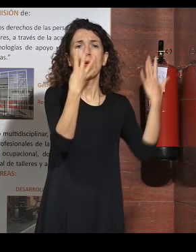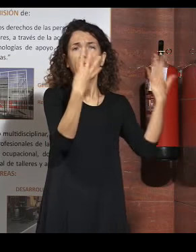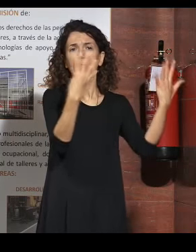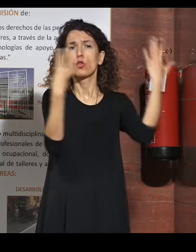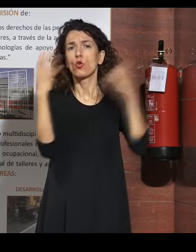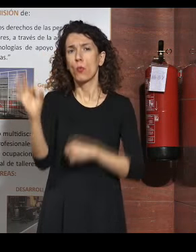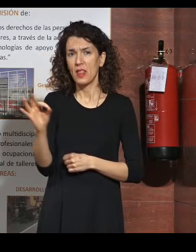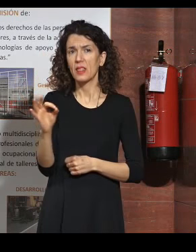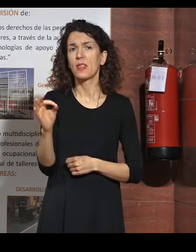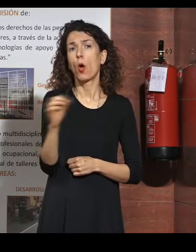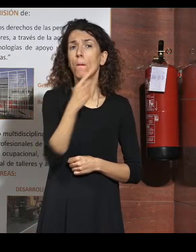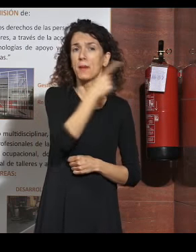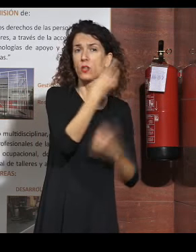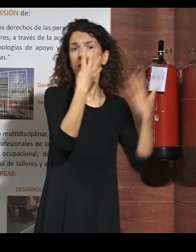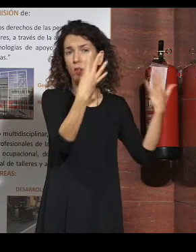89